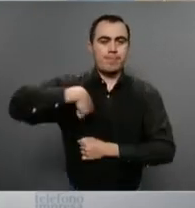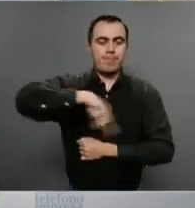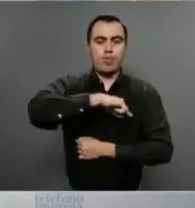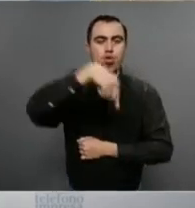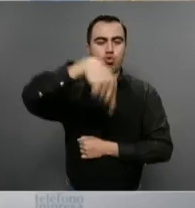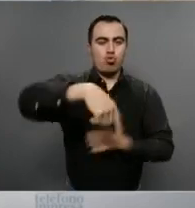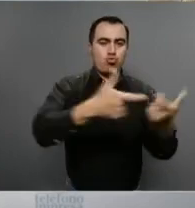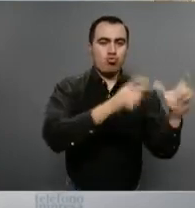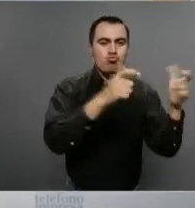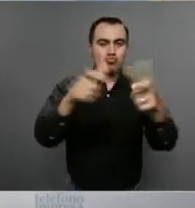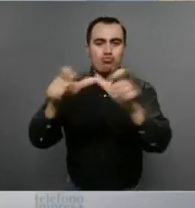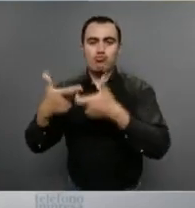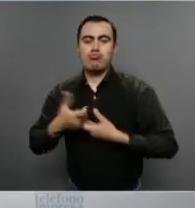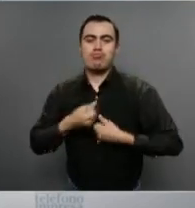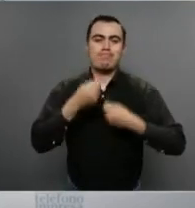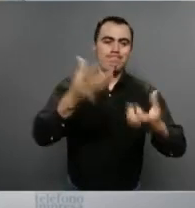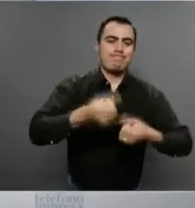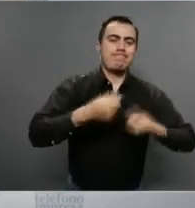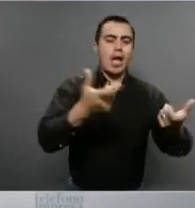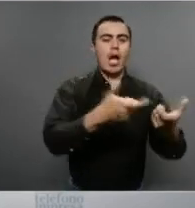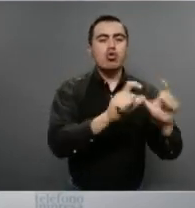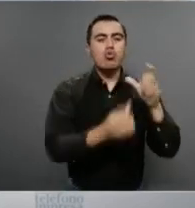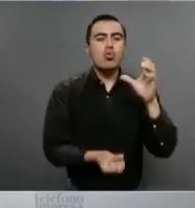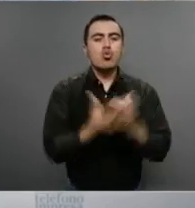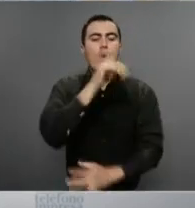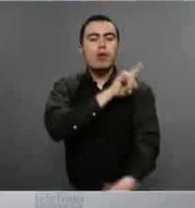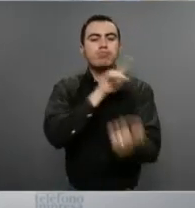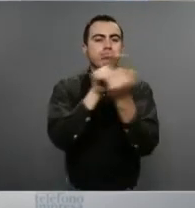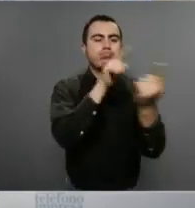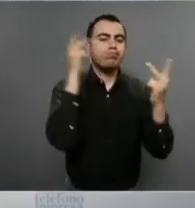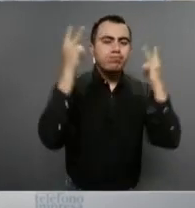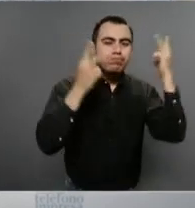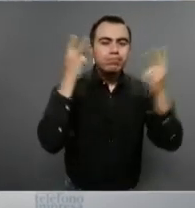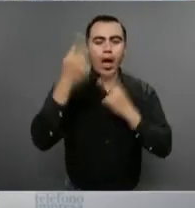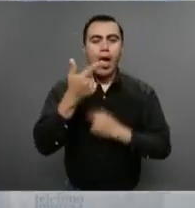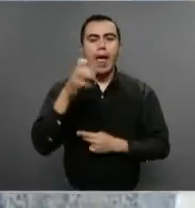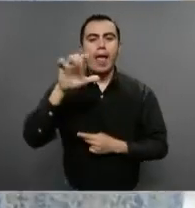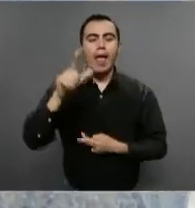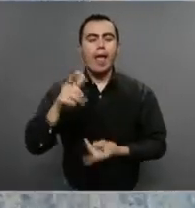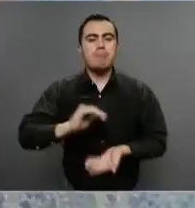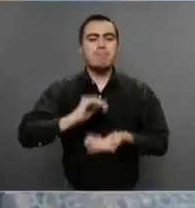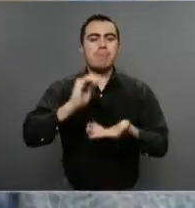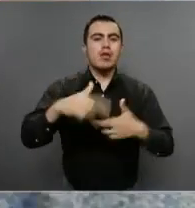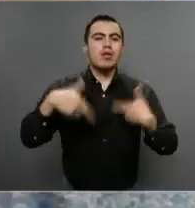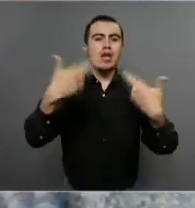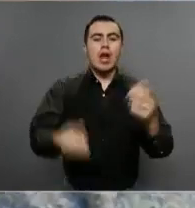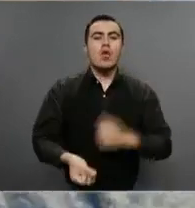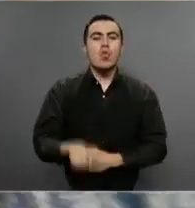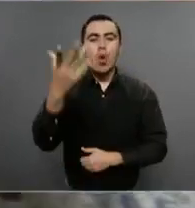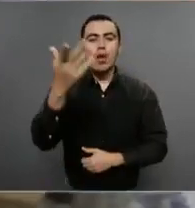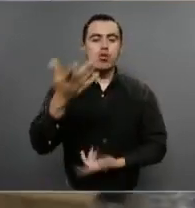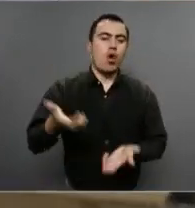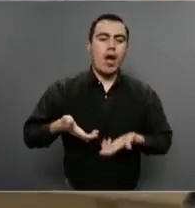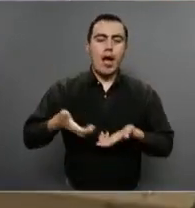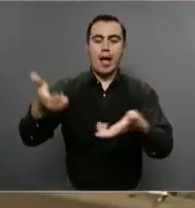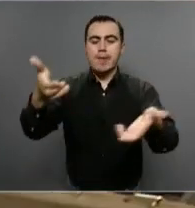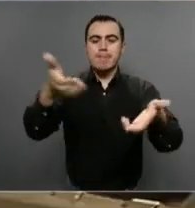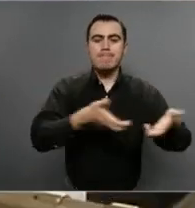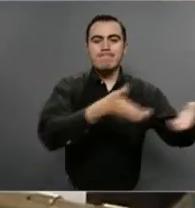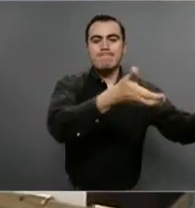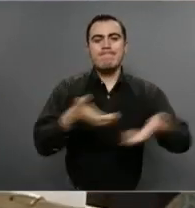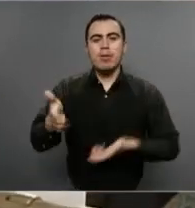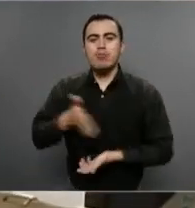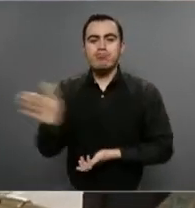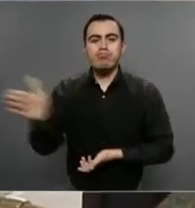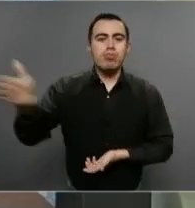entregó de gel, bla, bla, bla, eso ya lo estaremos informando hoy, qué rutas se cubrieron, pero sobre todo estaremos dando pues,